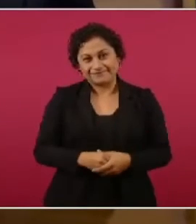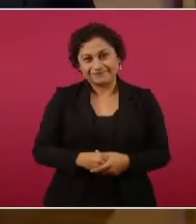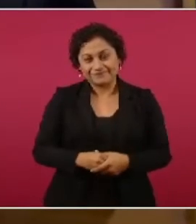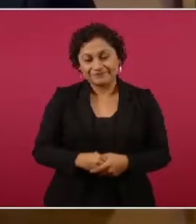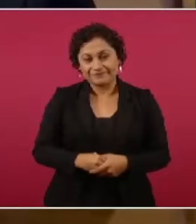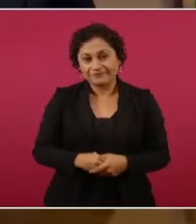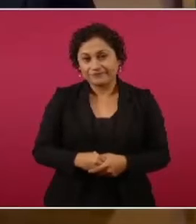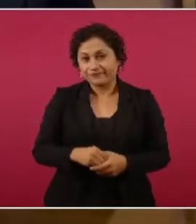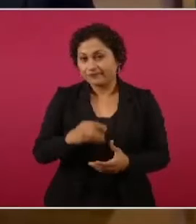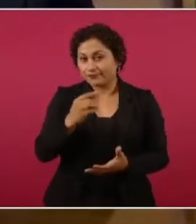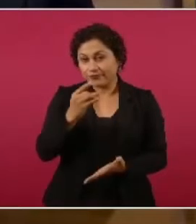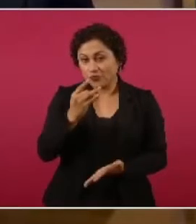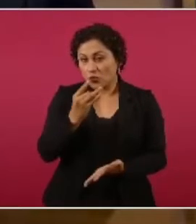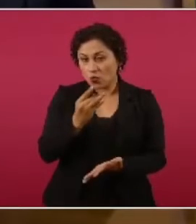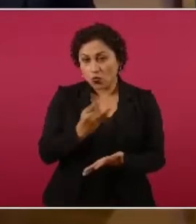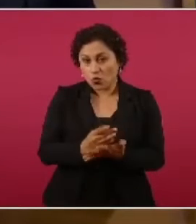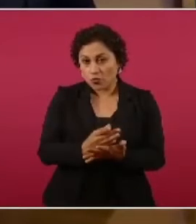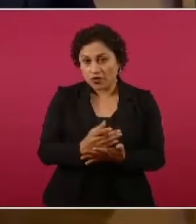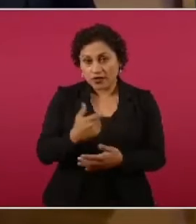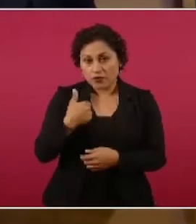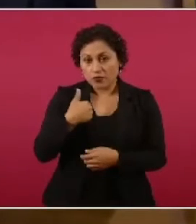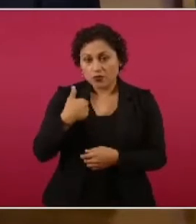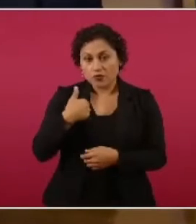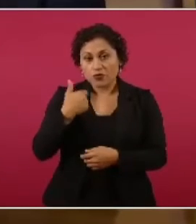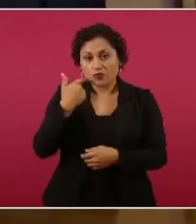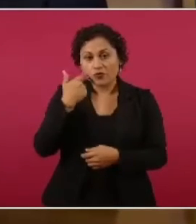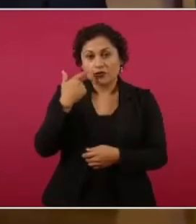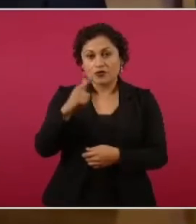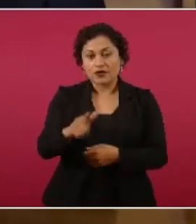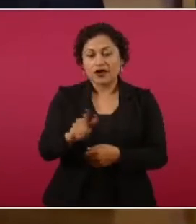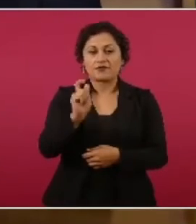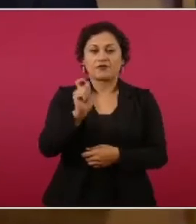Lo único que no quiero hacer son las mañaneras.